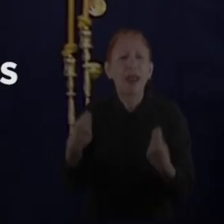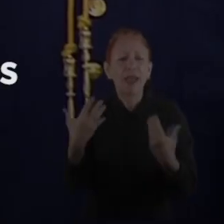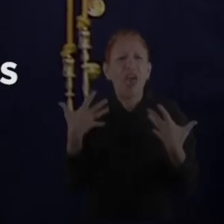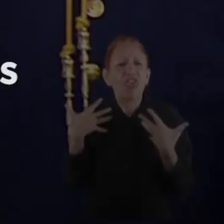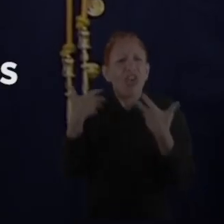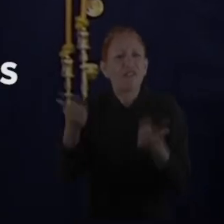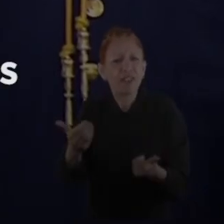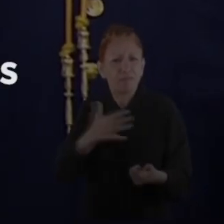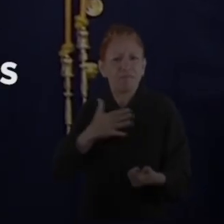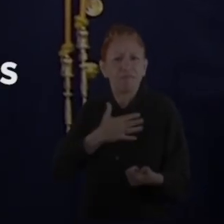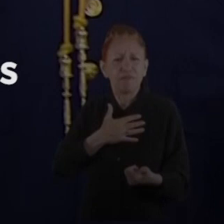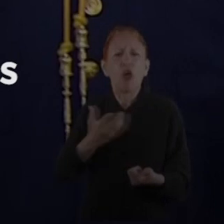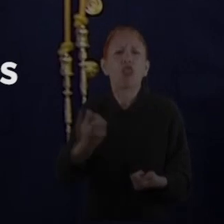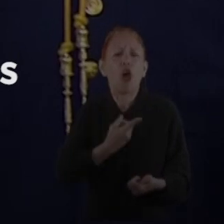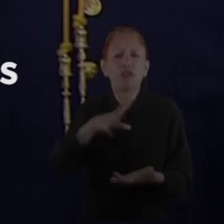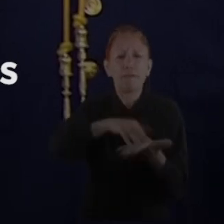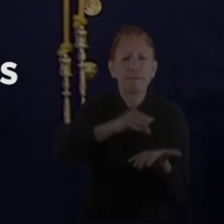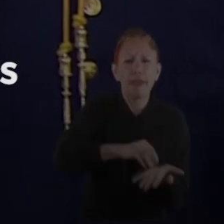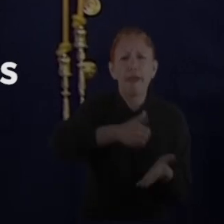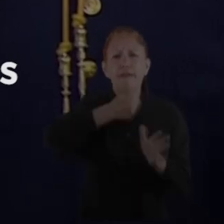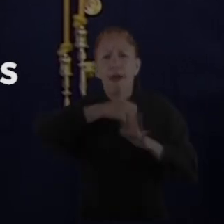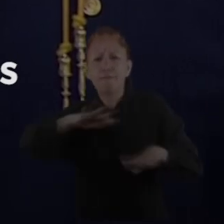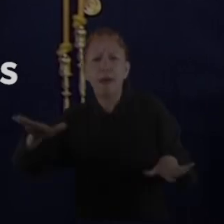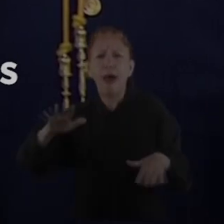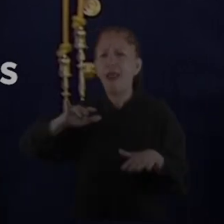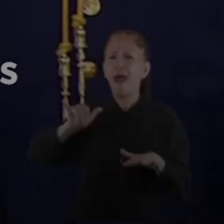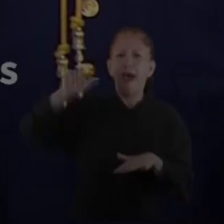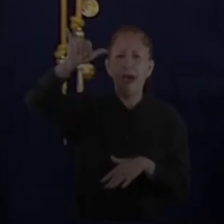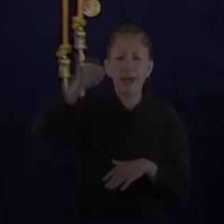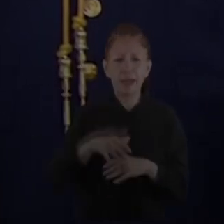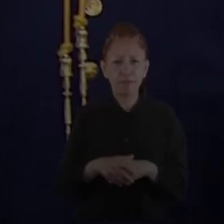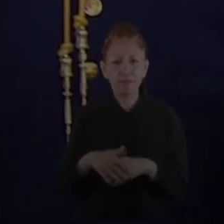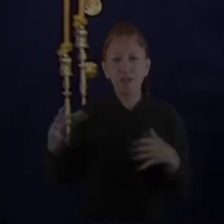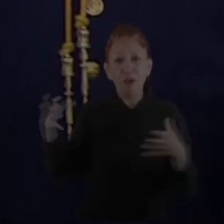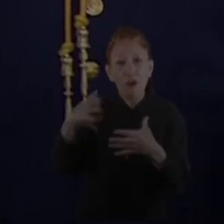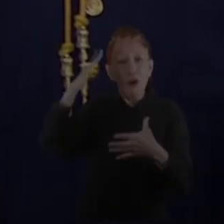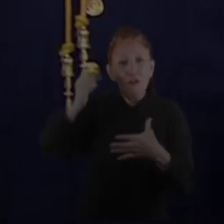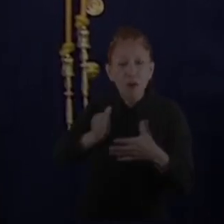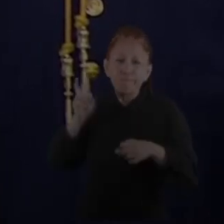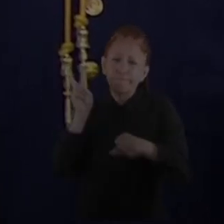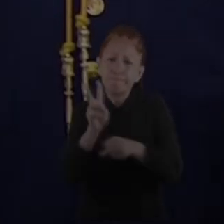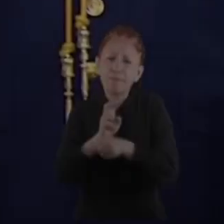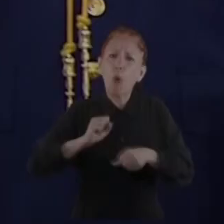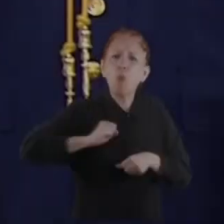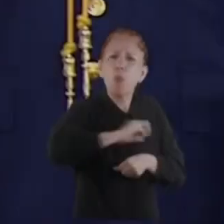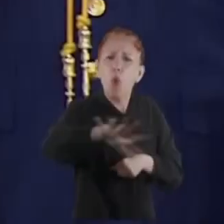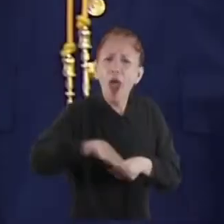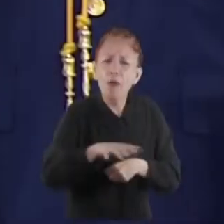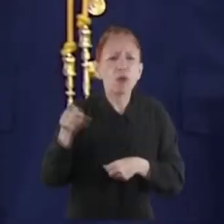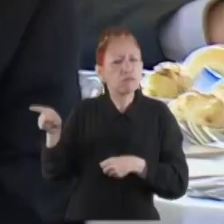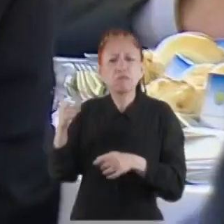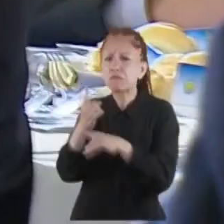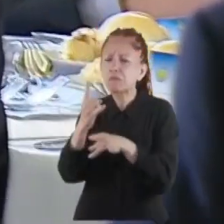en tierra, mar y aire. Fuerzas cercanas al pueblo y dispuestas a colaborar en todo tipo